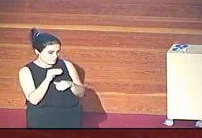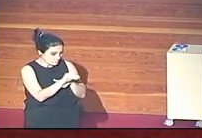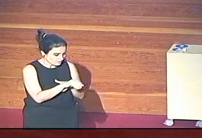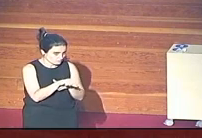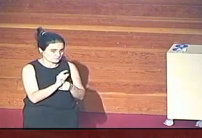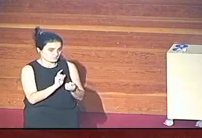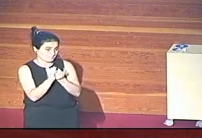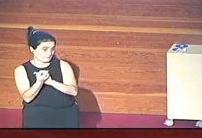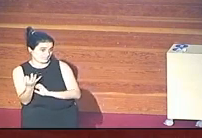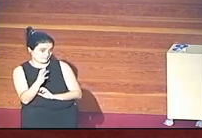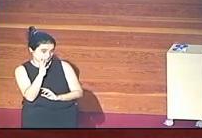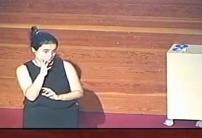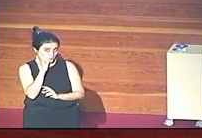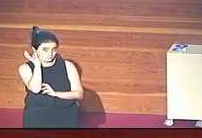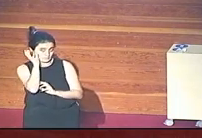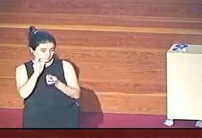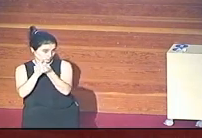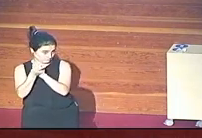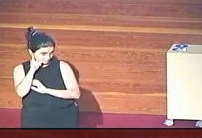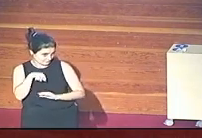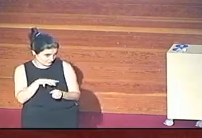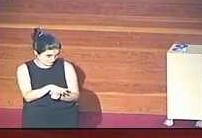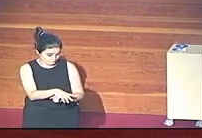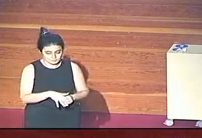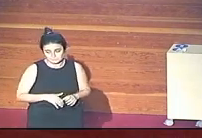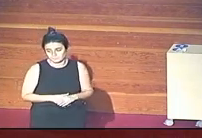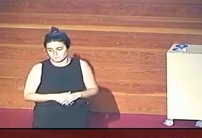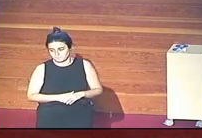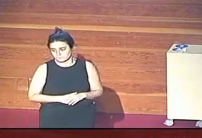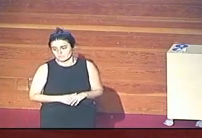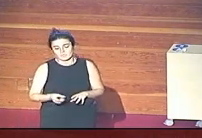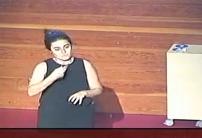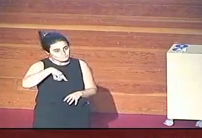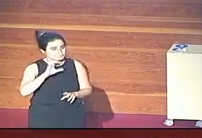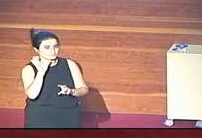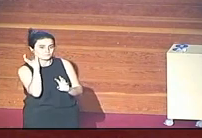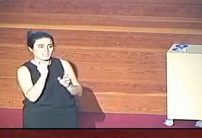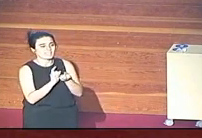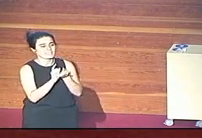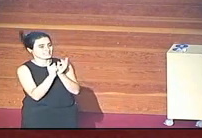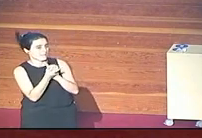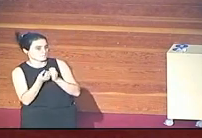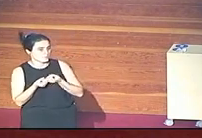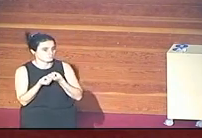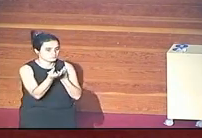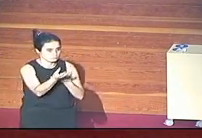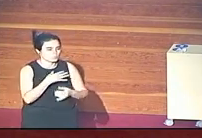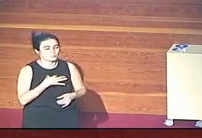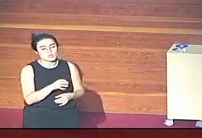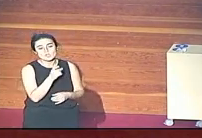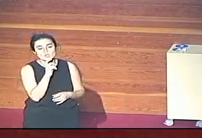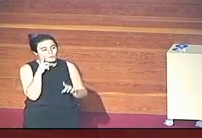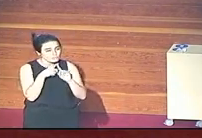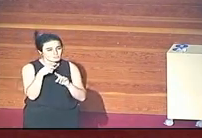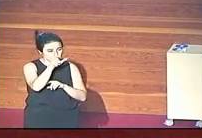bueno el cambio climático cómo podemos comunicarlo cómo podemos llegar para que para que nos entiendan y